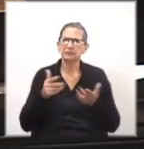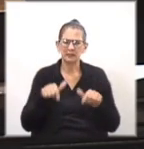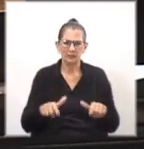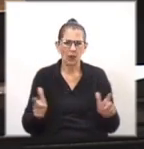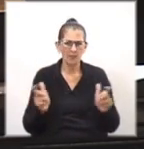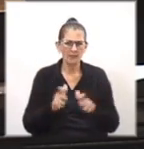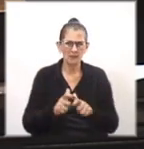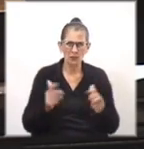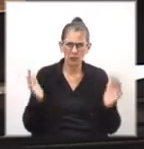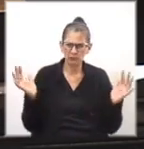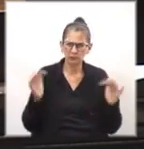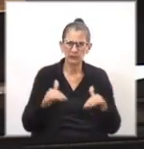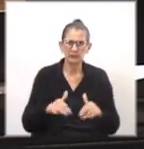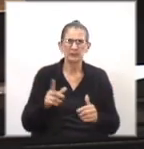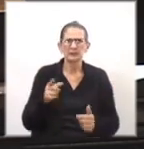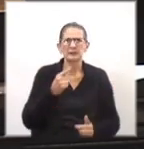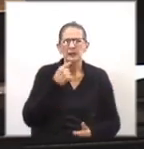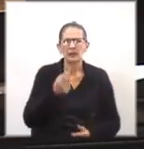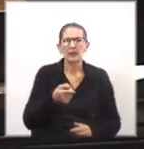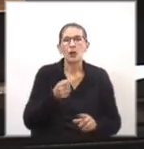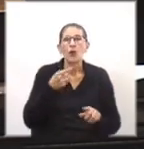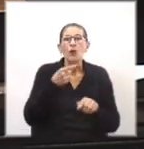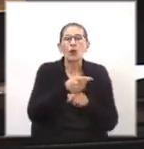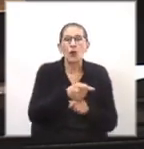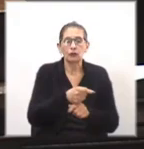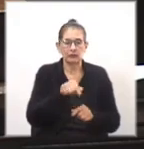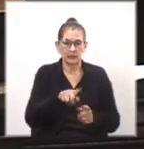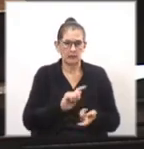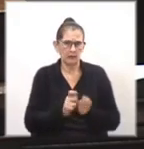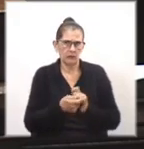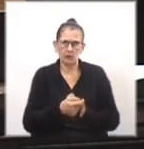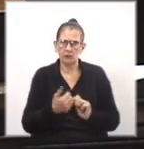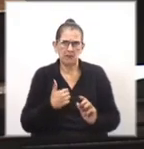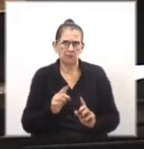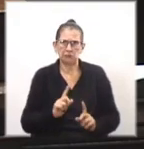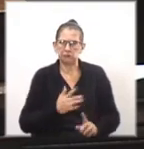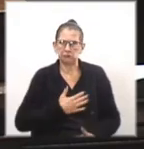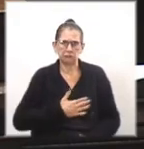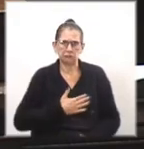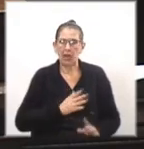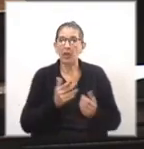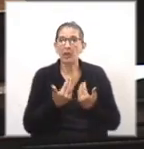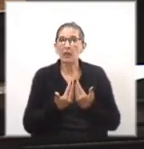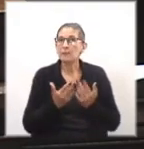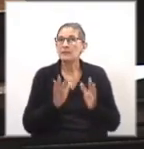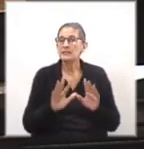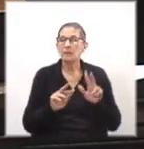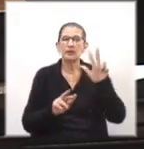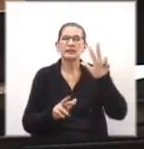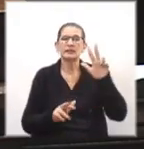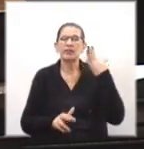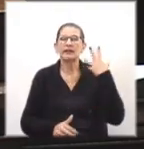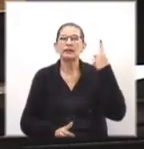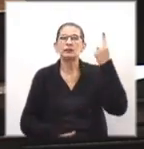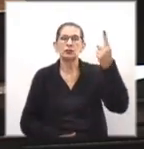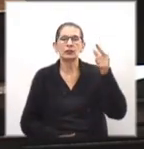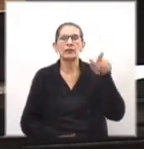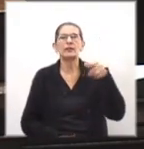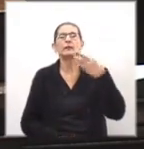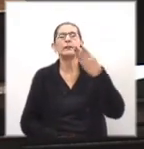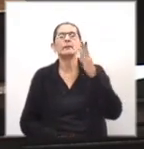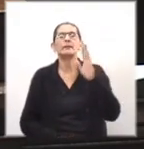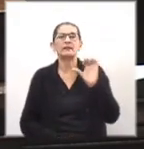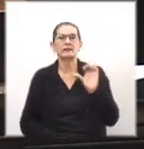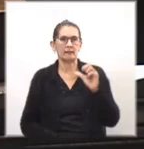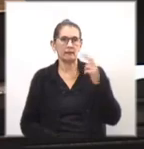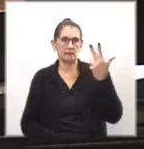comisión se manifestaron en contra de esta reforma, comenzando por los 3 directores sociales del Banco de Previsión